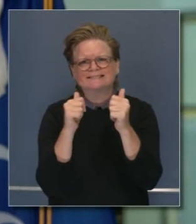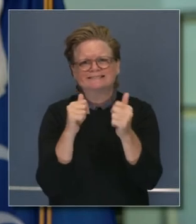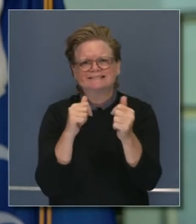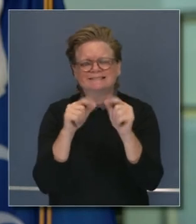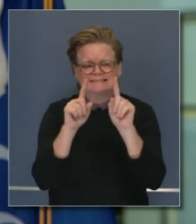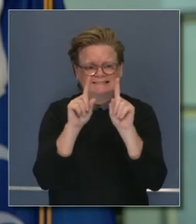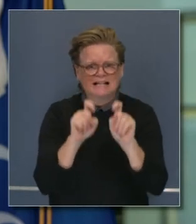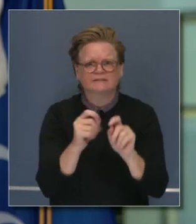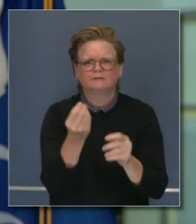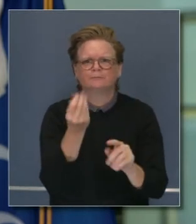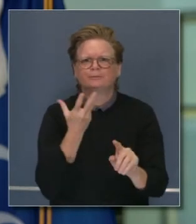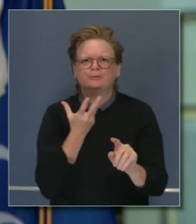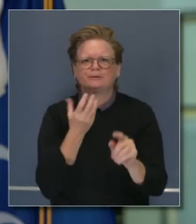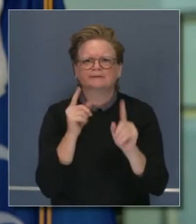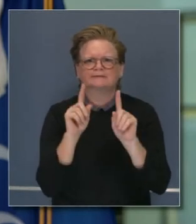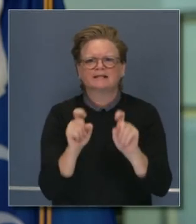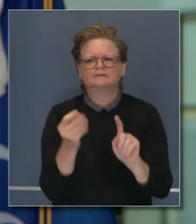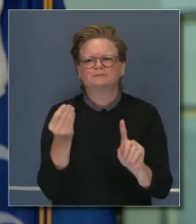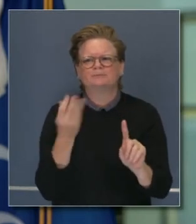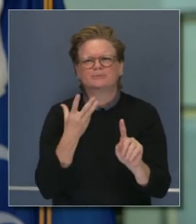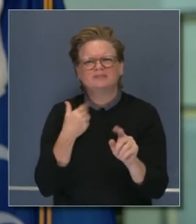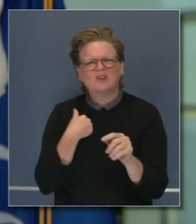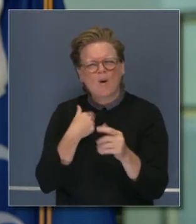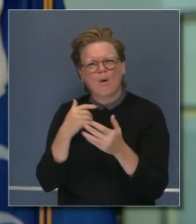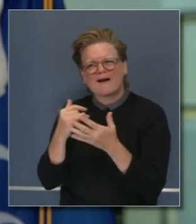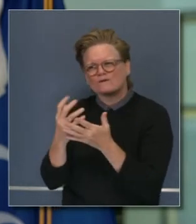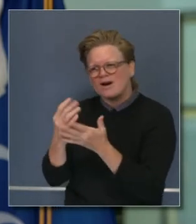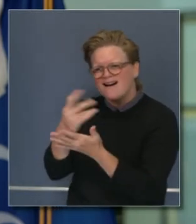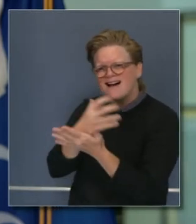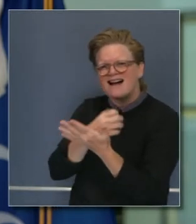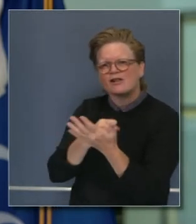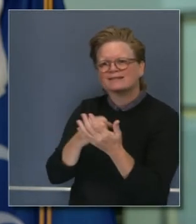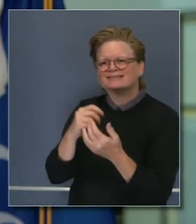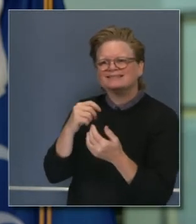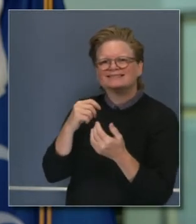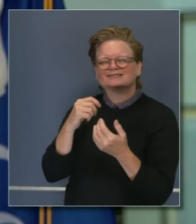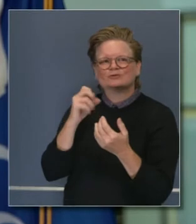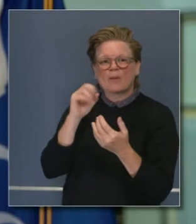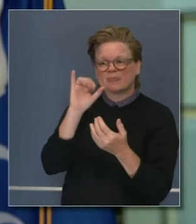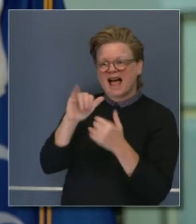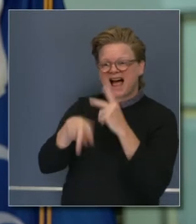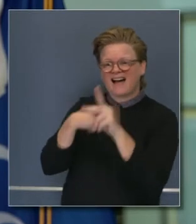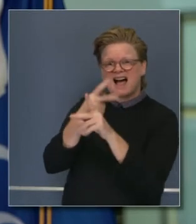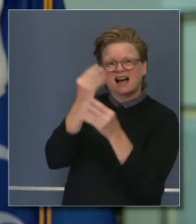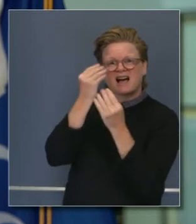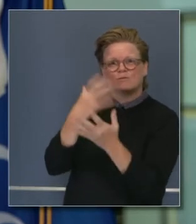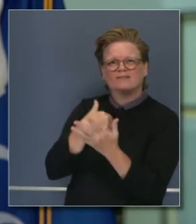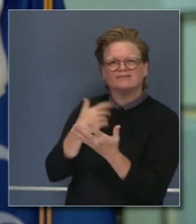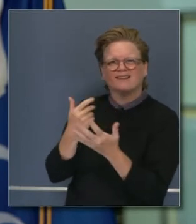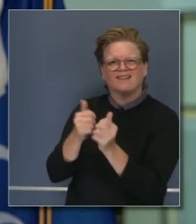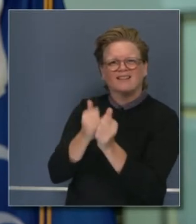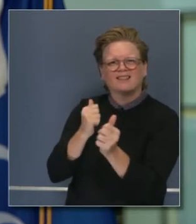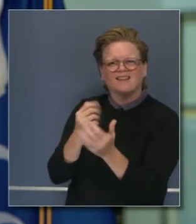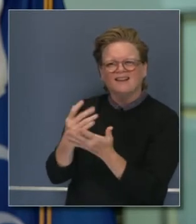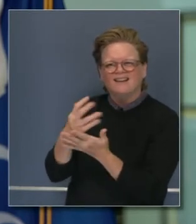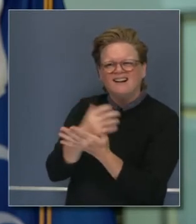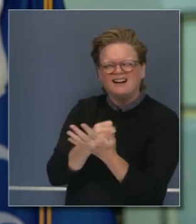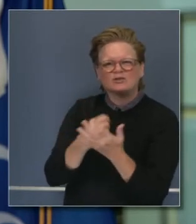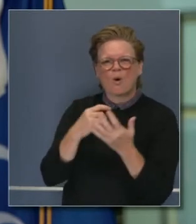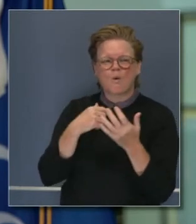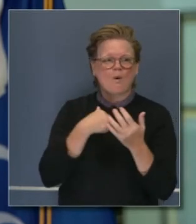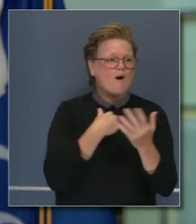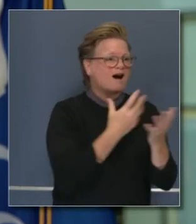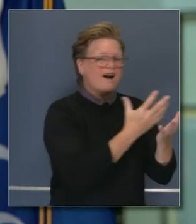que regresen los datos, resultados de algunas pruebas que tal vez no nos lleguen de inmediato. Nos damos otros 7 días